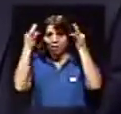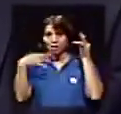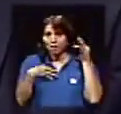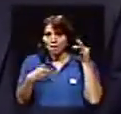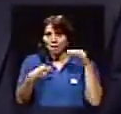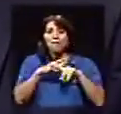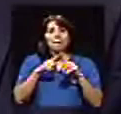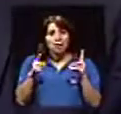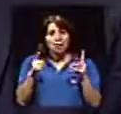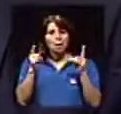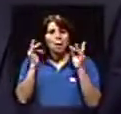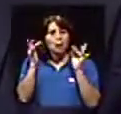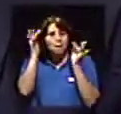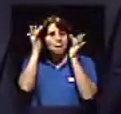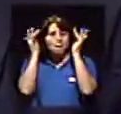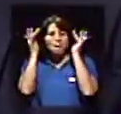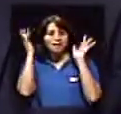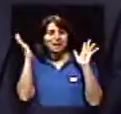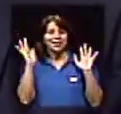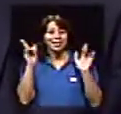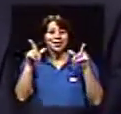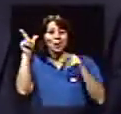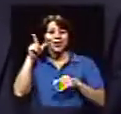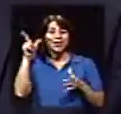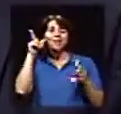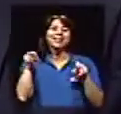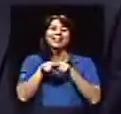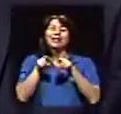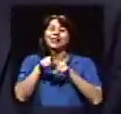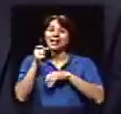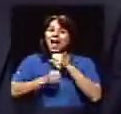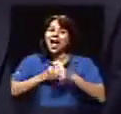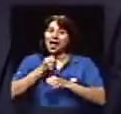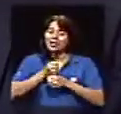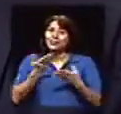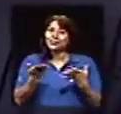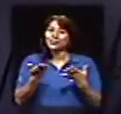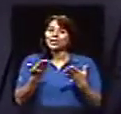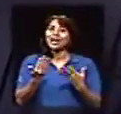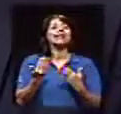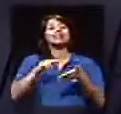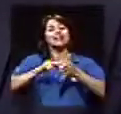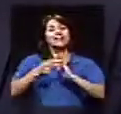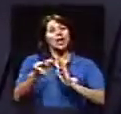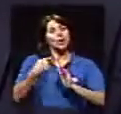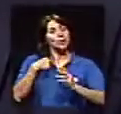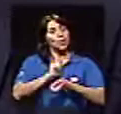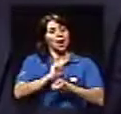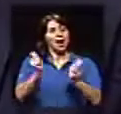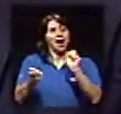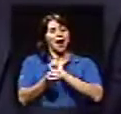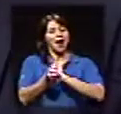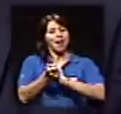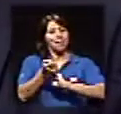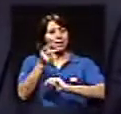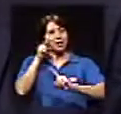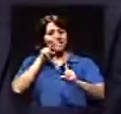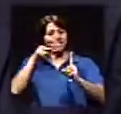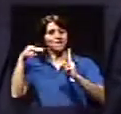pelo. Y obviamente los años dan también otra visión sobre la vida. La verdad es